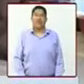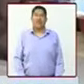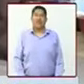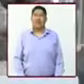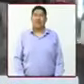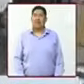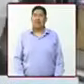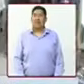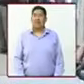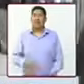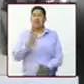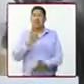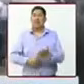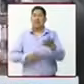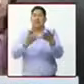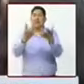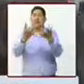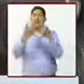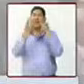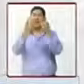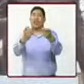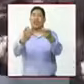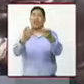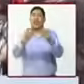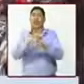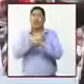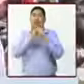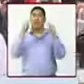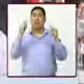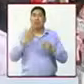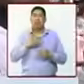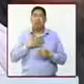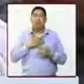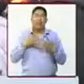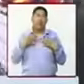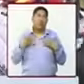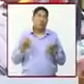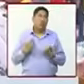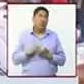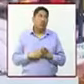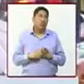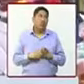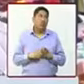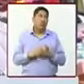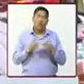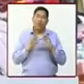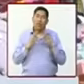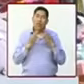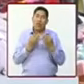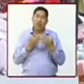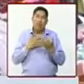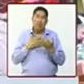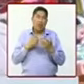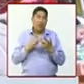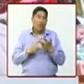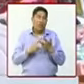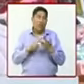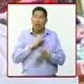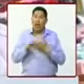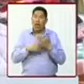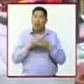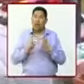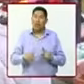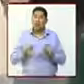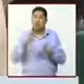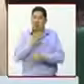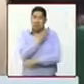¿Qué quisieras recibir tú de regalo de Navidad? Más que todo, salud. Para la familia, para uno también, para toda la gente que se necesita,